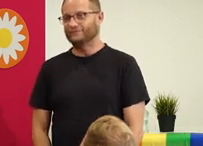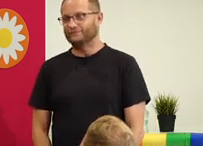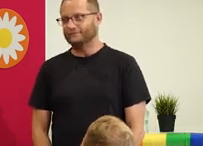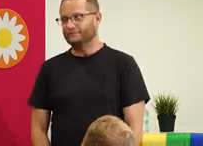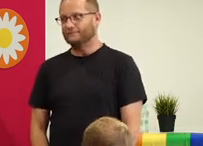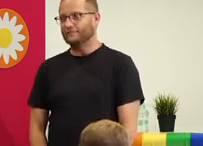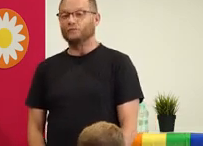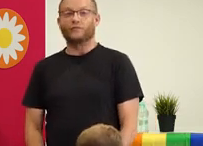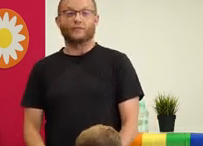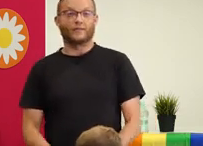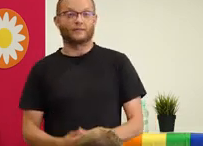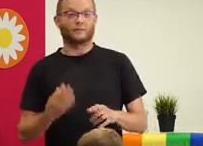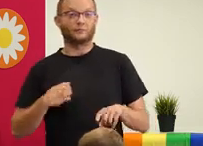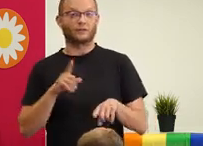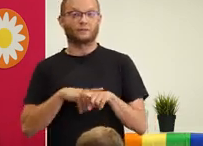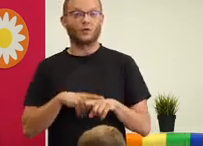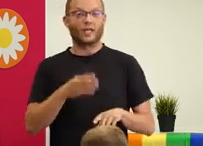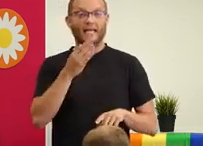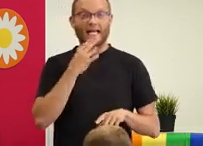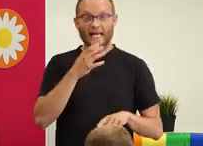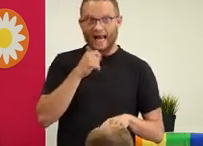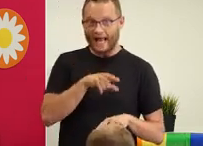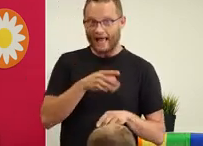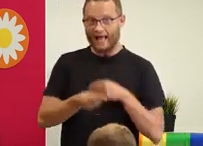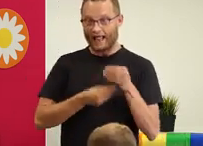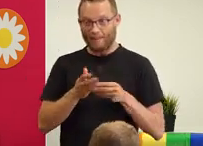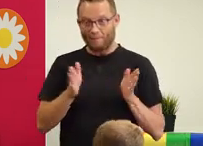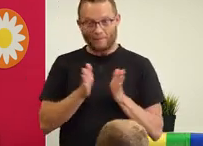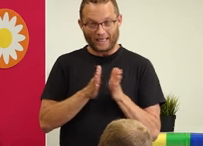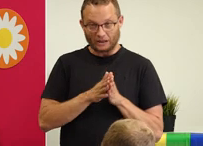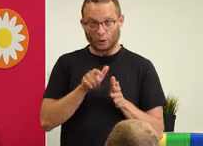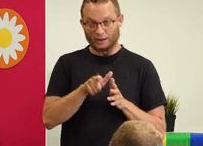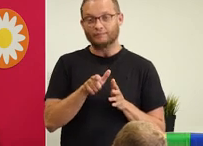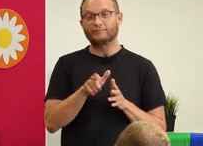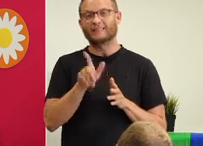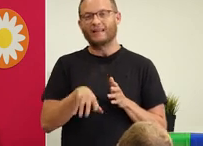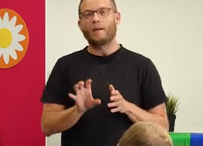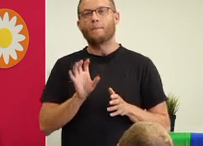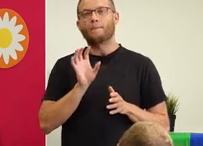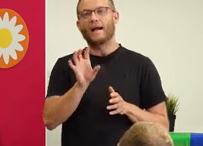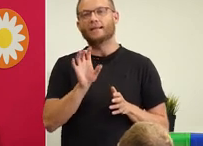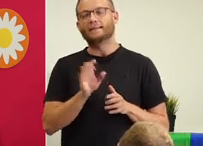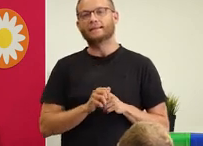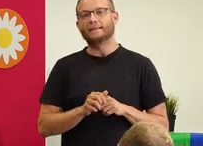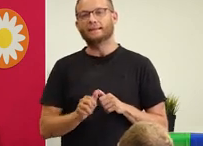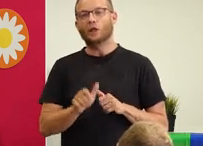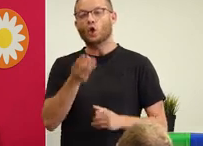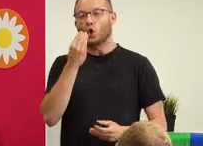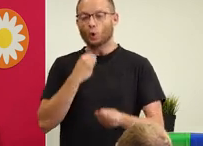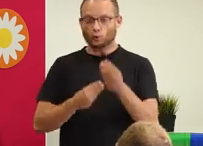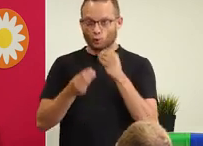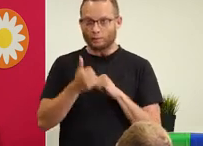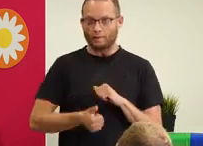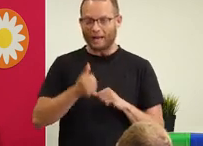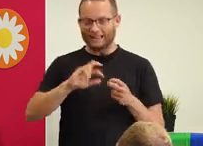Y aunque a la vez Israel, y aunque es pequeñito, es el país que consume